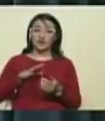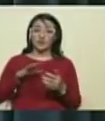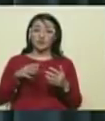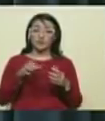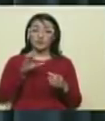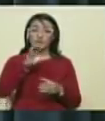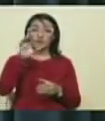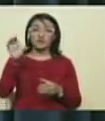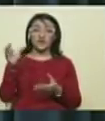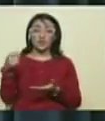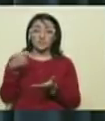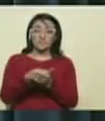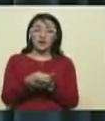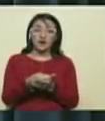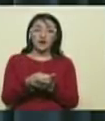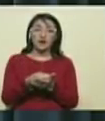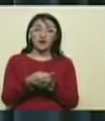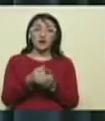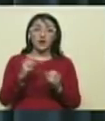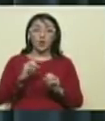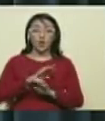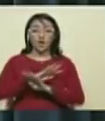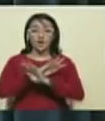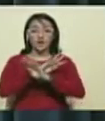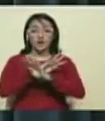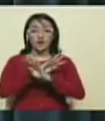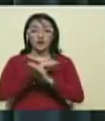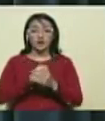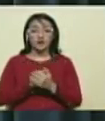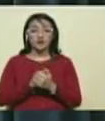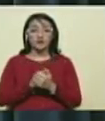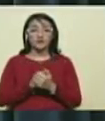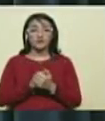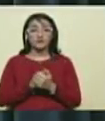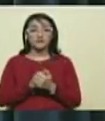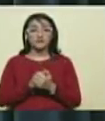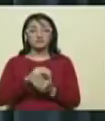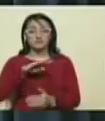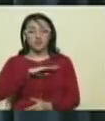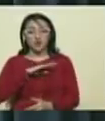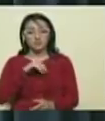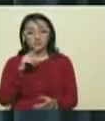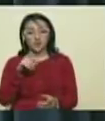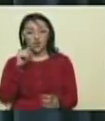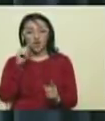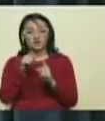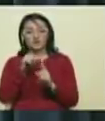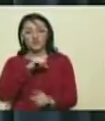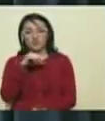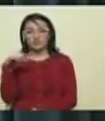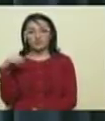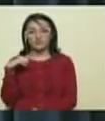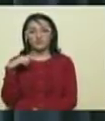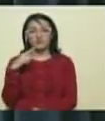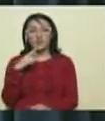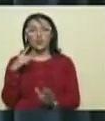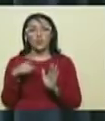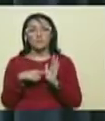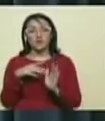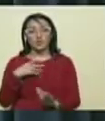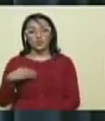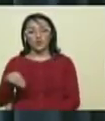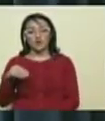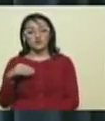estados, con los que los estados pagan a la Organización de Estados Americanos, para sus propios fines particulares y para cumplirle a sus